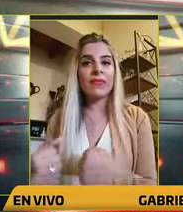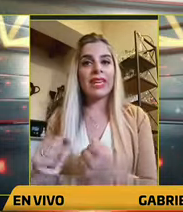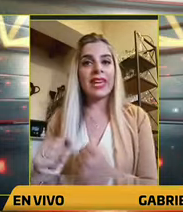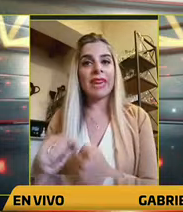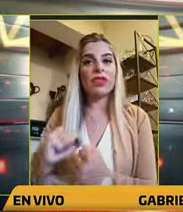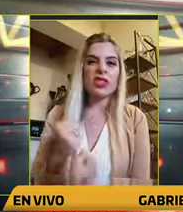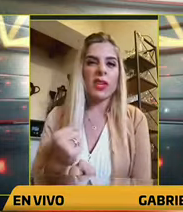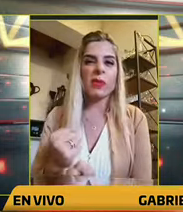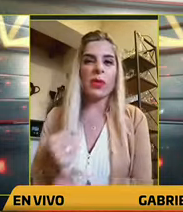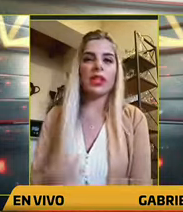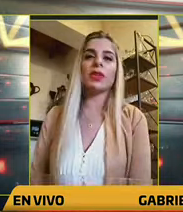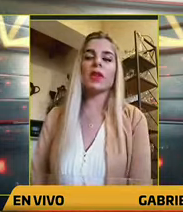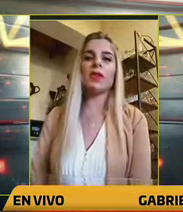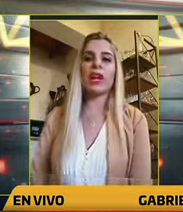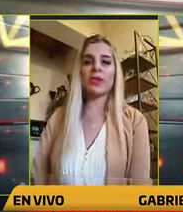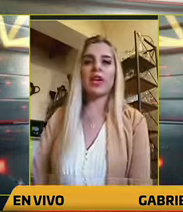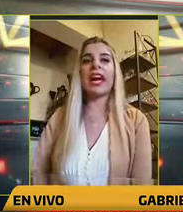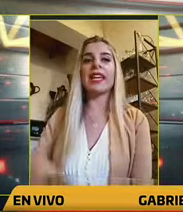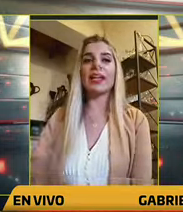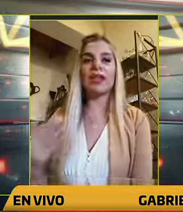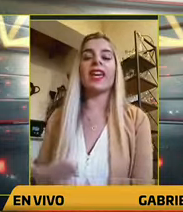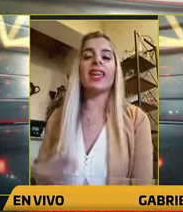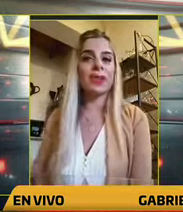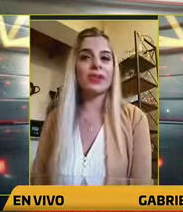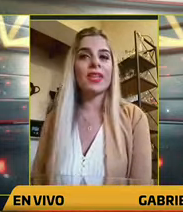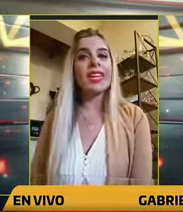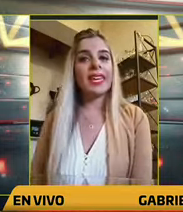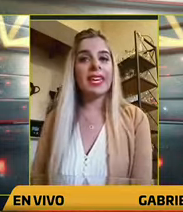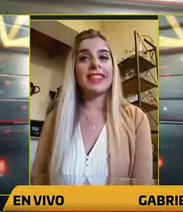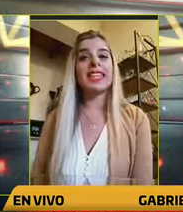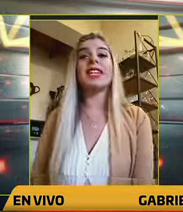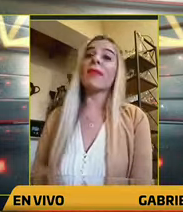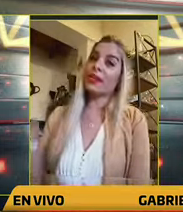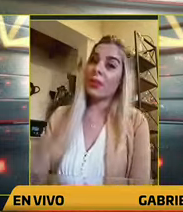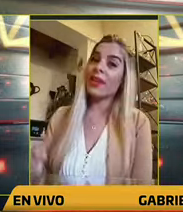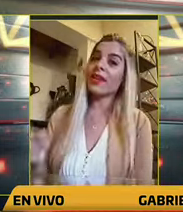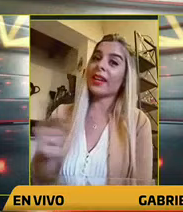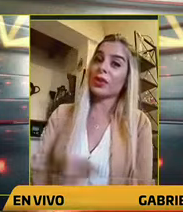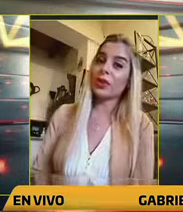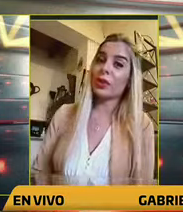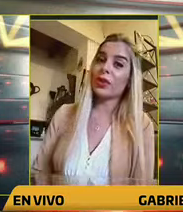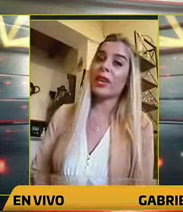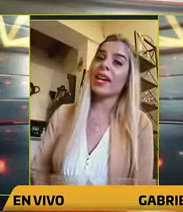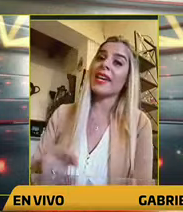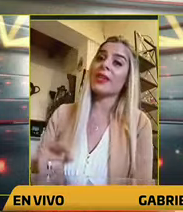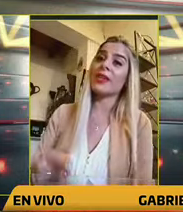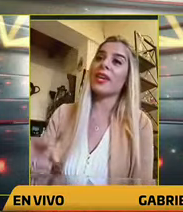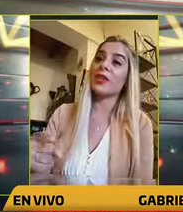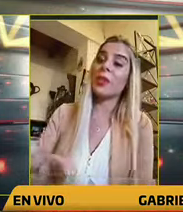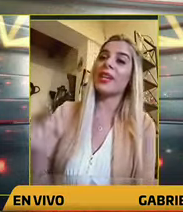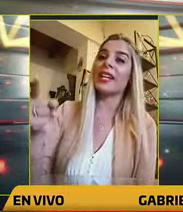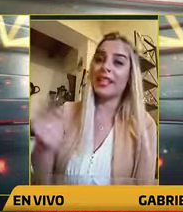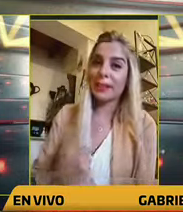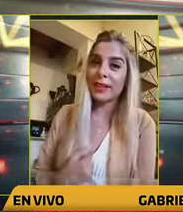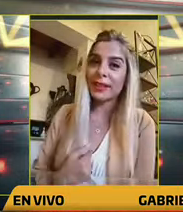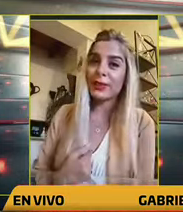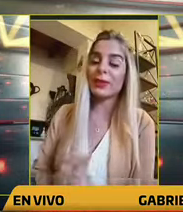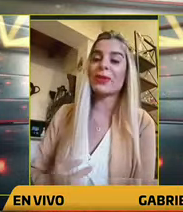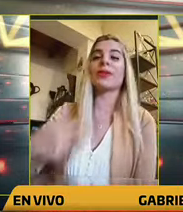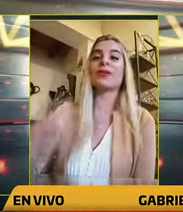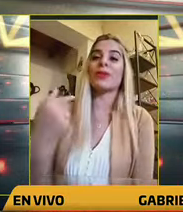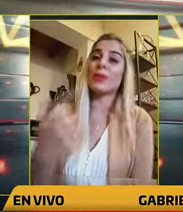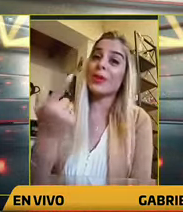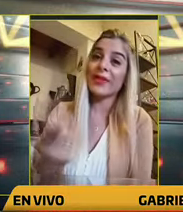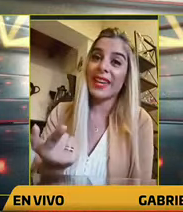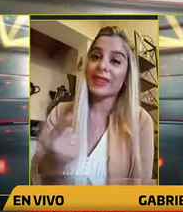dejamos torcer un poquitito el brazo, es ahí donde ellos tienen más fuerza que nosotros, y es ahí donde ellos ponen el límite en